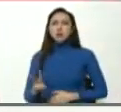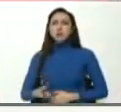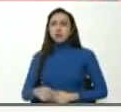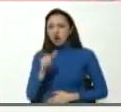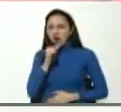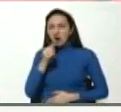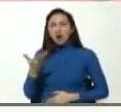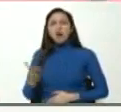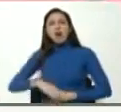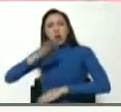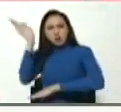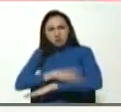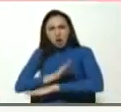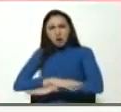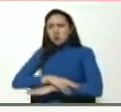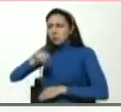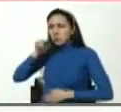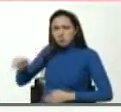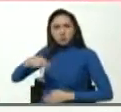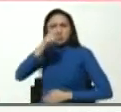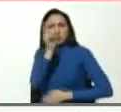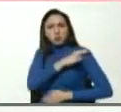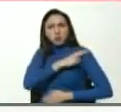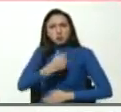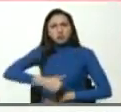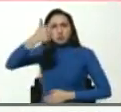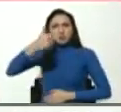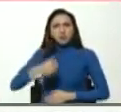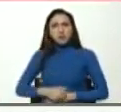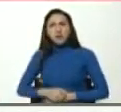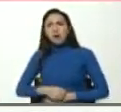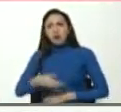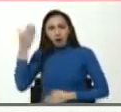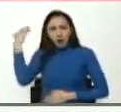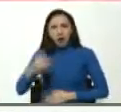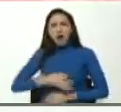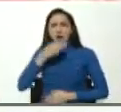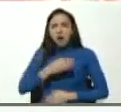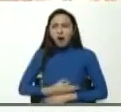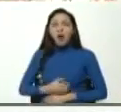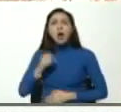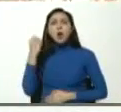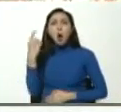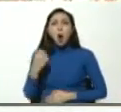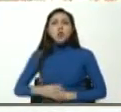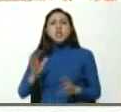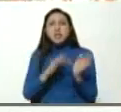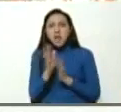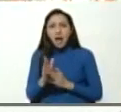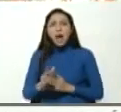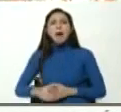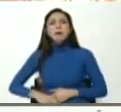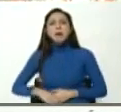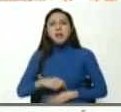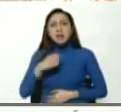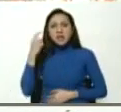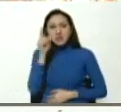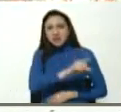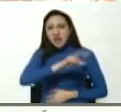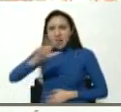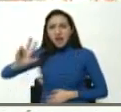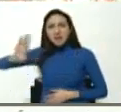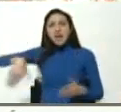actitud del general garcía carneiro aquella tarde del 11 de abril de aquellos días del 12 13 14